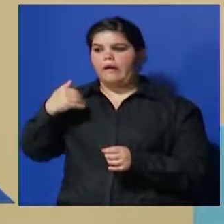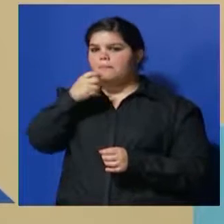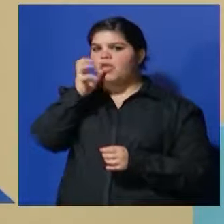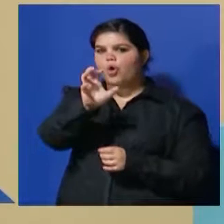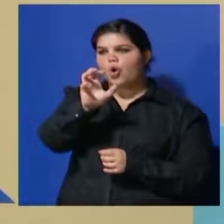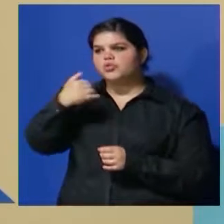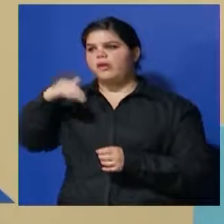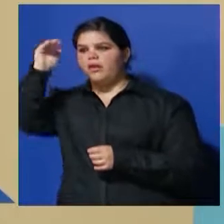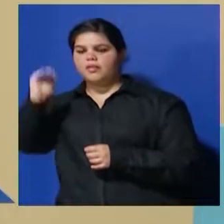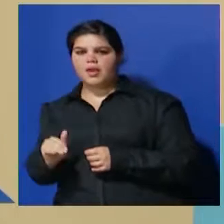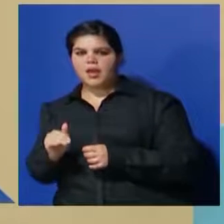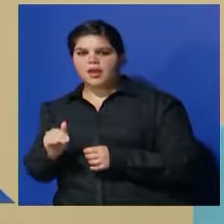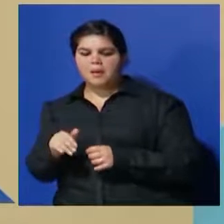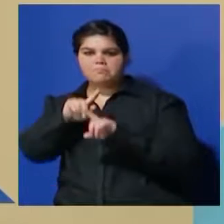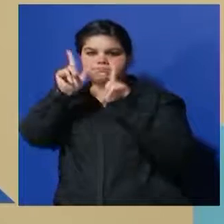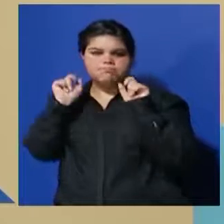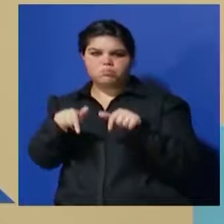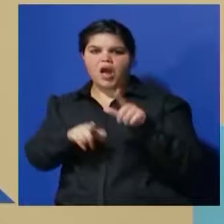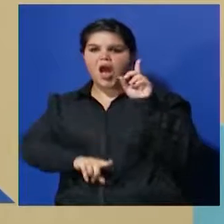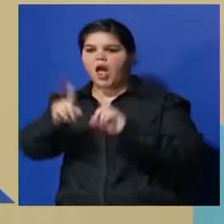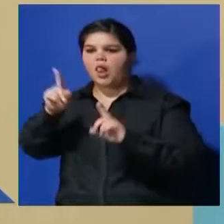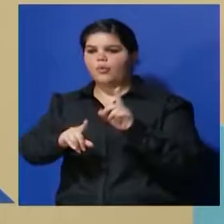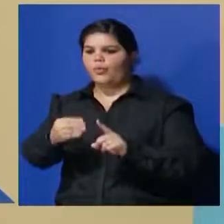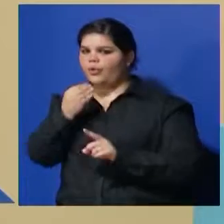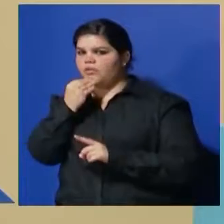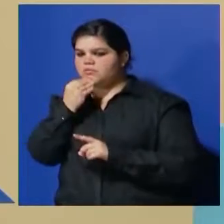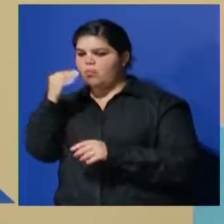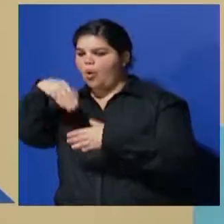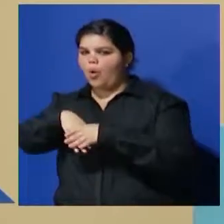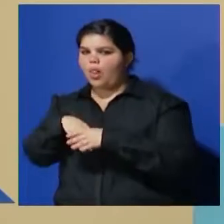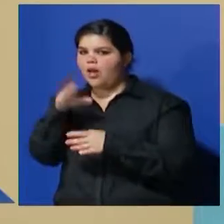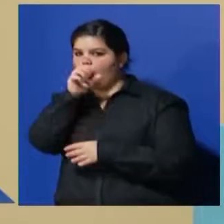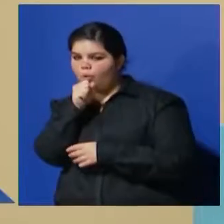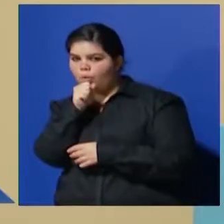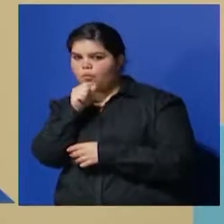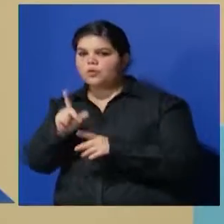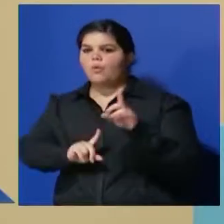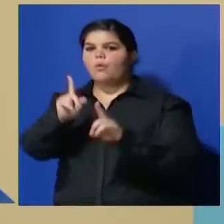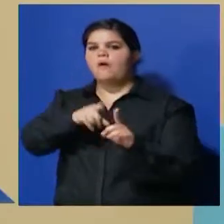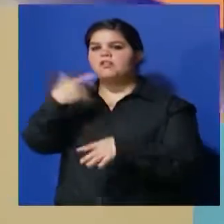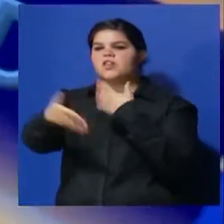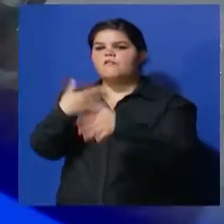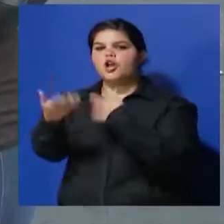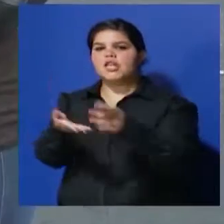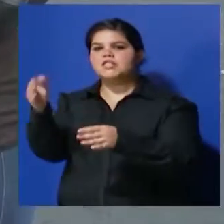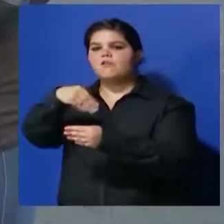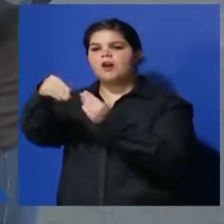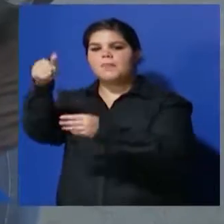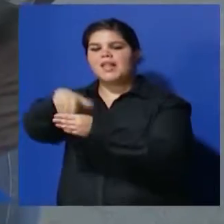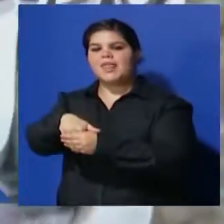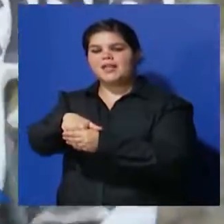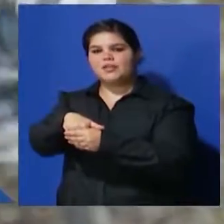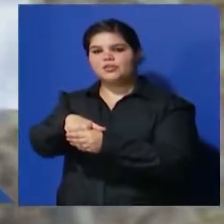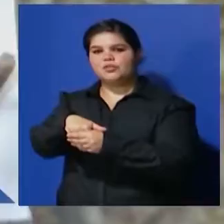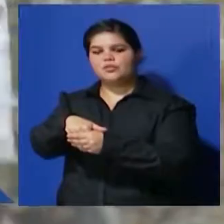quedan bajo el tapete o son pasados como situaciones de violencia intrafamiliar. Esto de meter